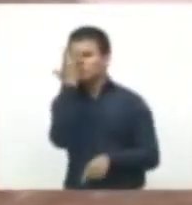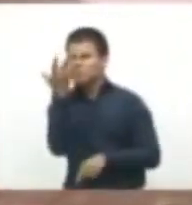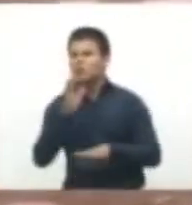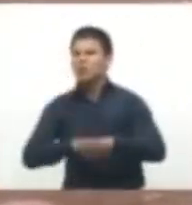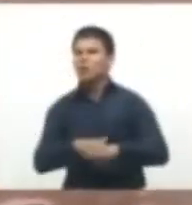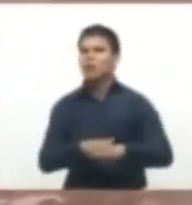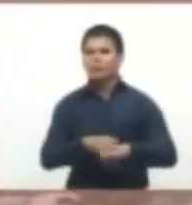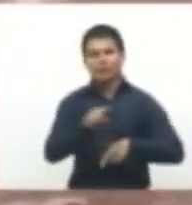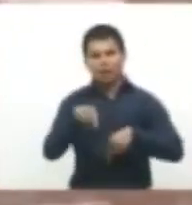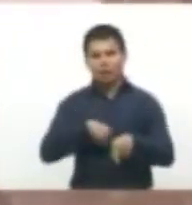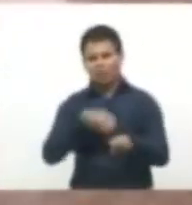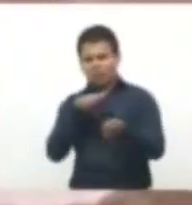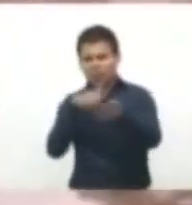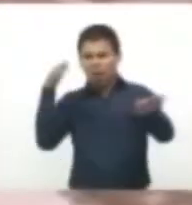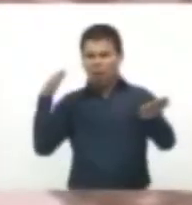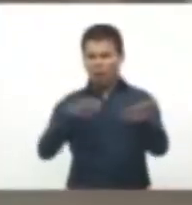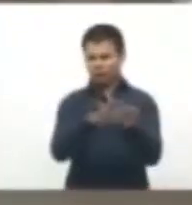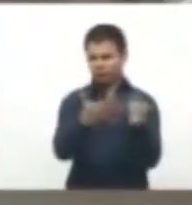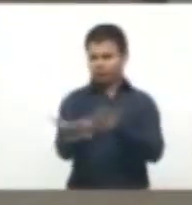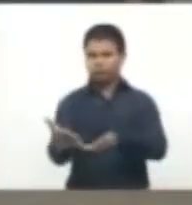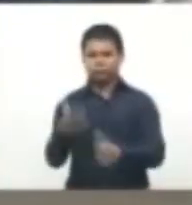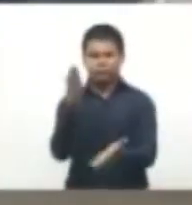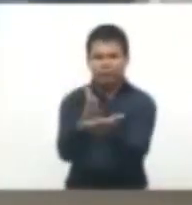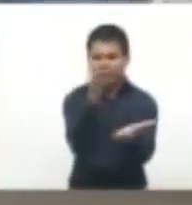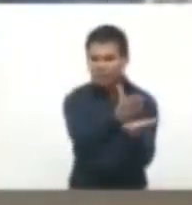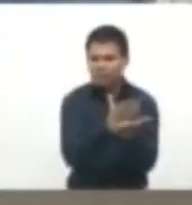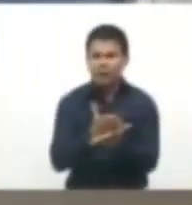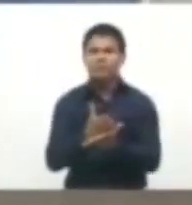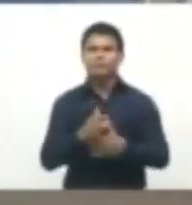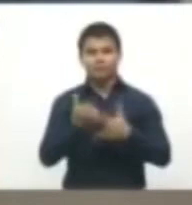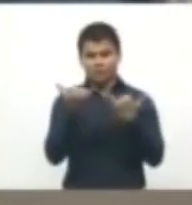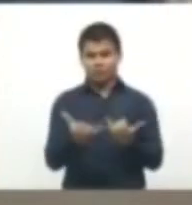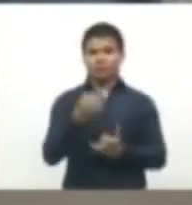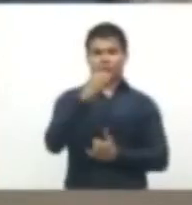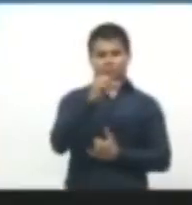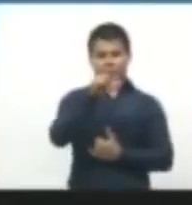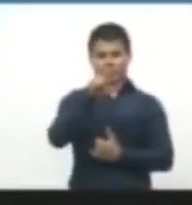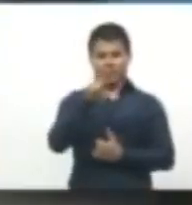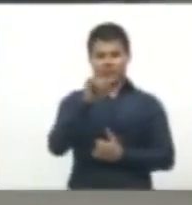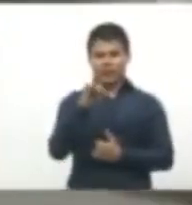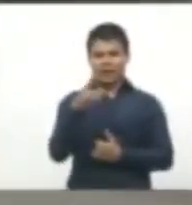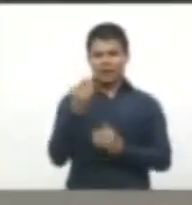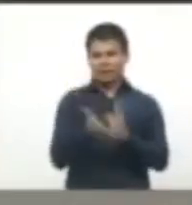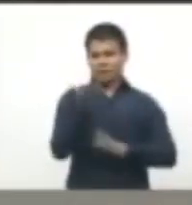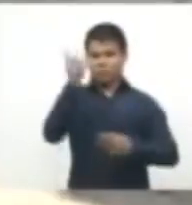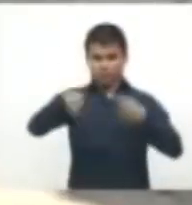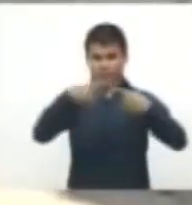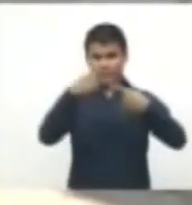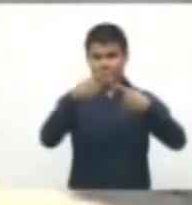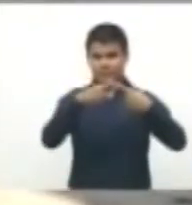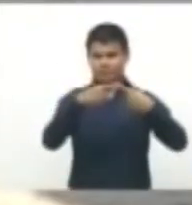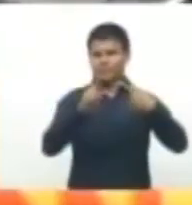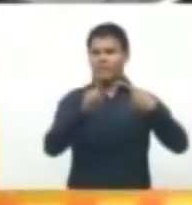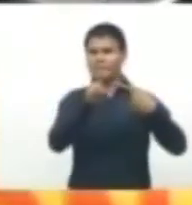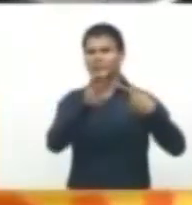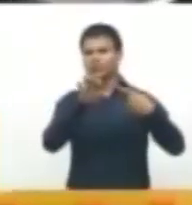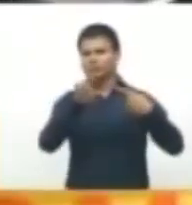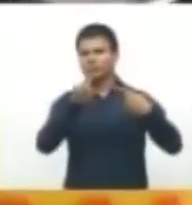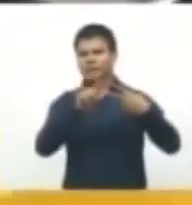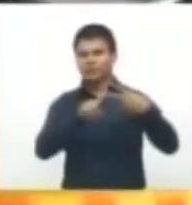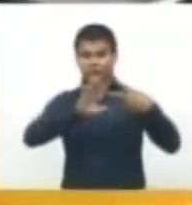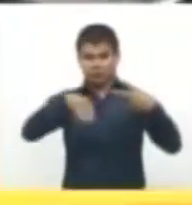y accidentes de tránsito. El informe ubica a Cali con el mayor número de homicidios, con un total de 1.273, seguida por Medellín